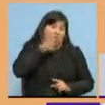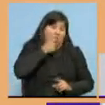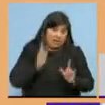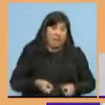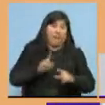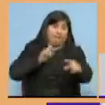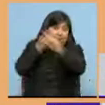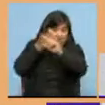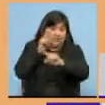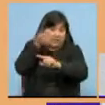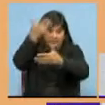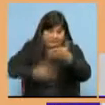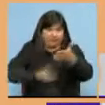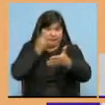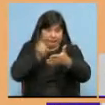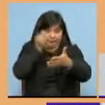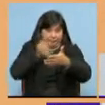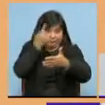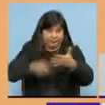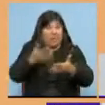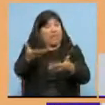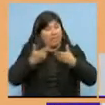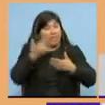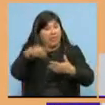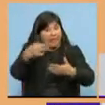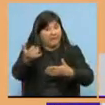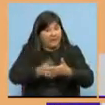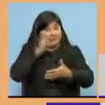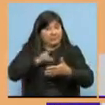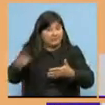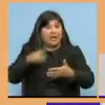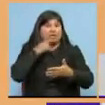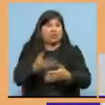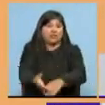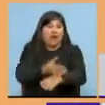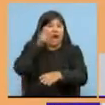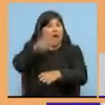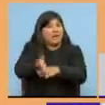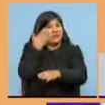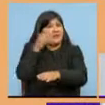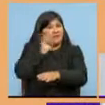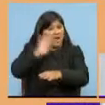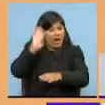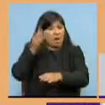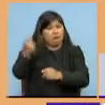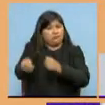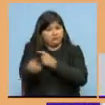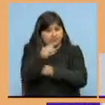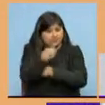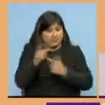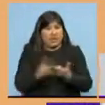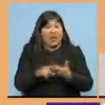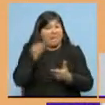porque los hemos demandado ya le hemos ganado algún juicio entonces también la ong se va haciendo un nombre en ese sentido y